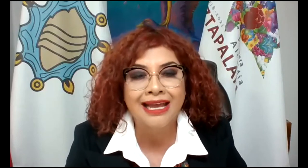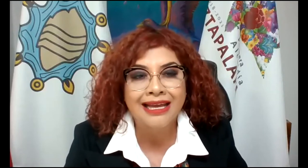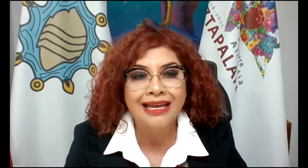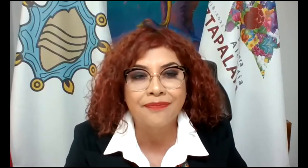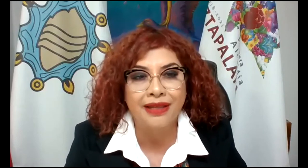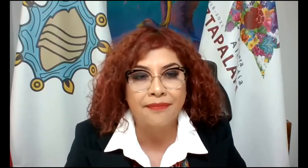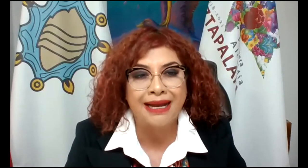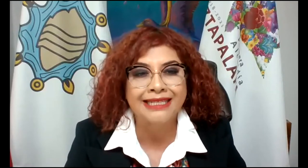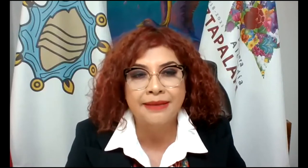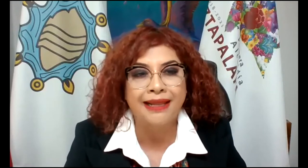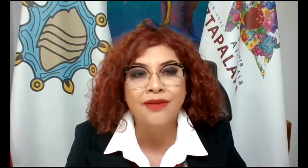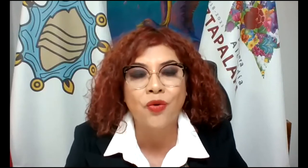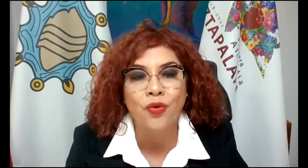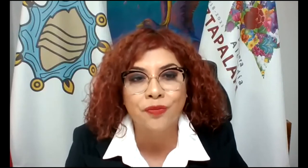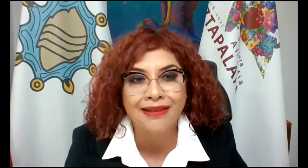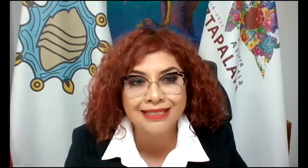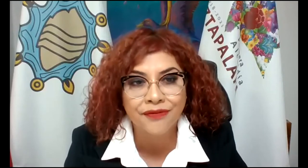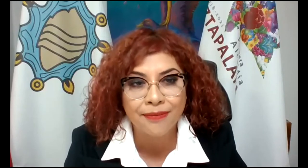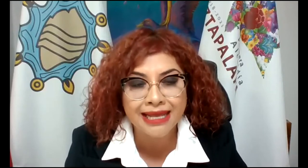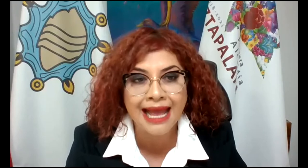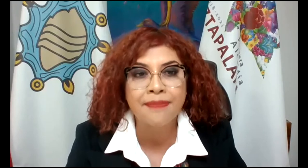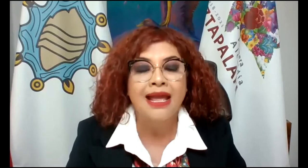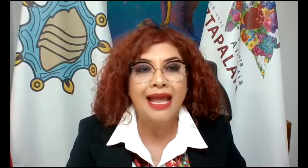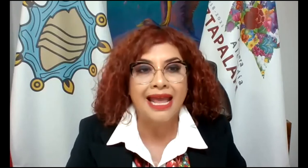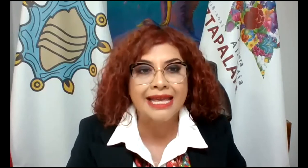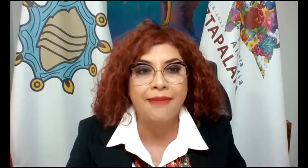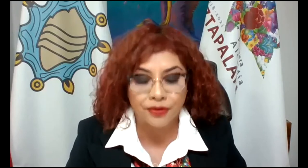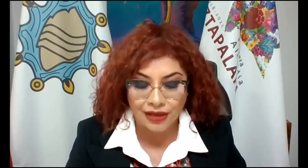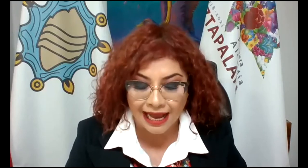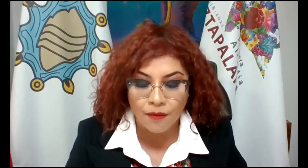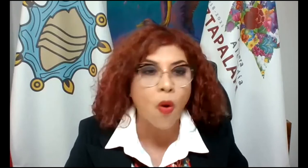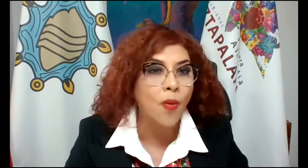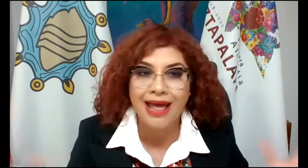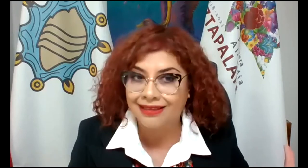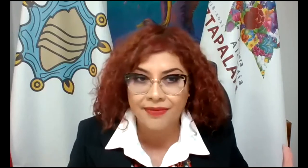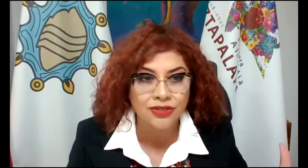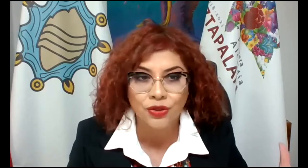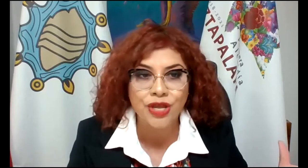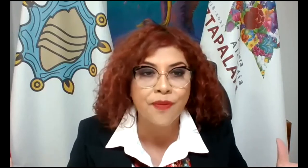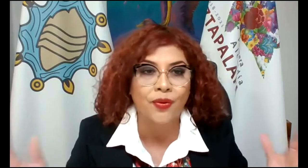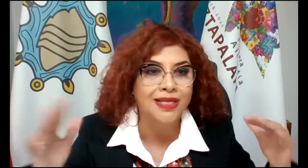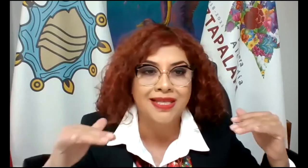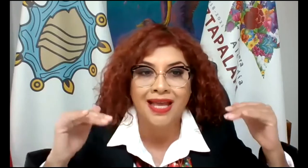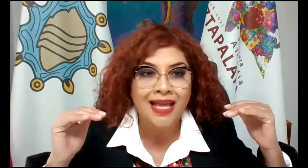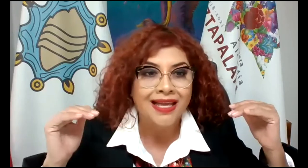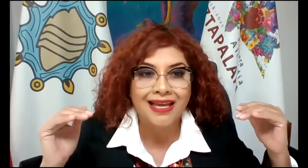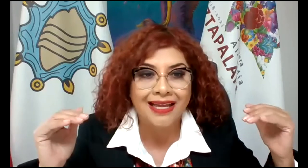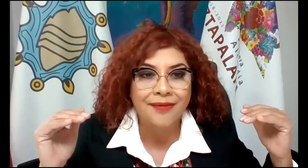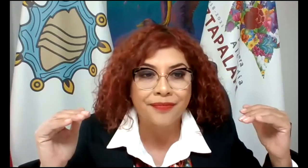que de participativo con los padres de familia y llevamos a cabo obra de diverso tipo,